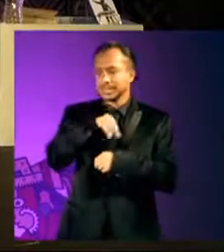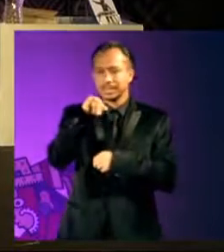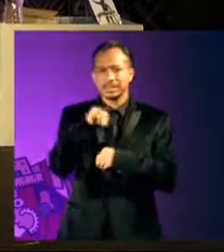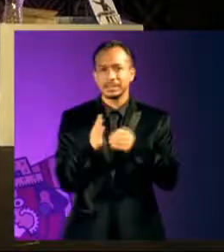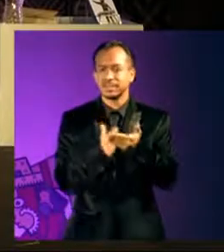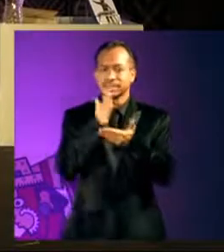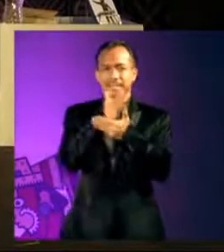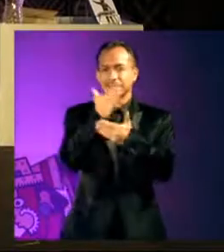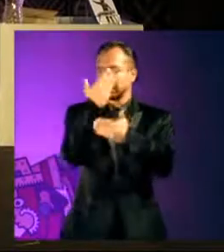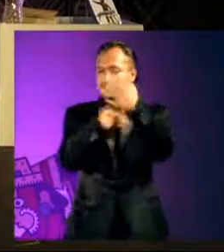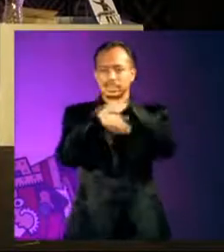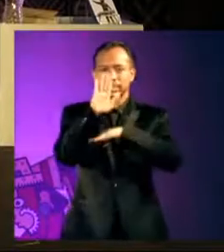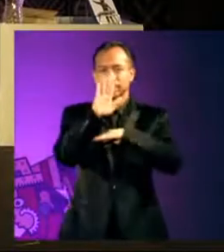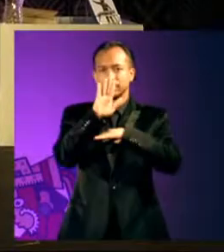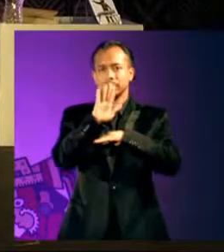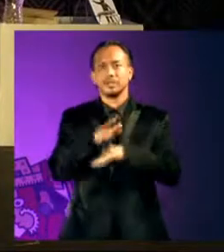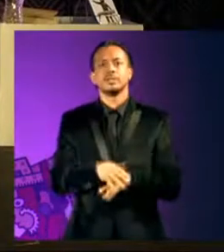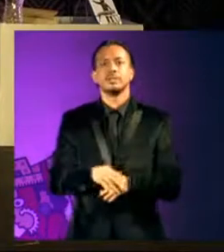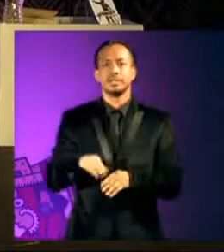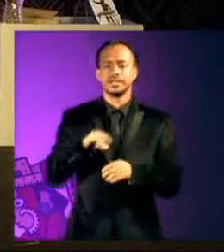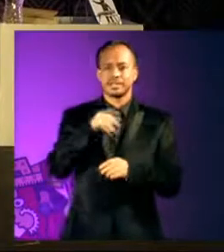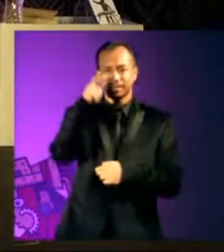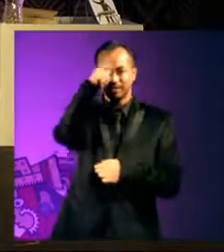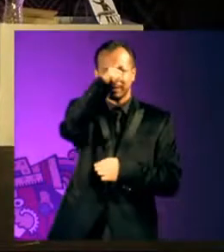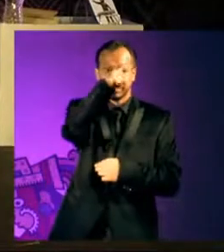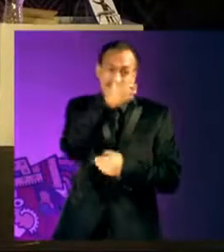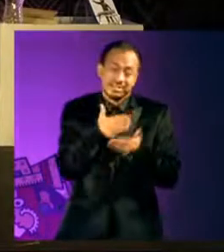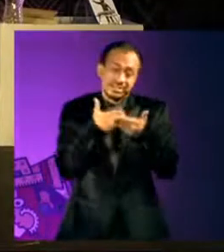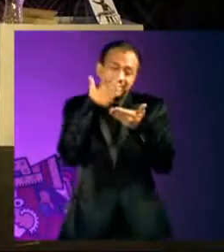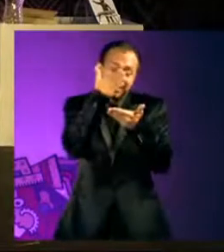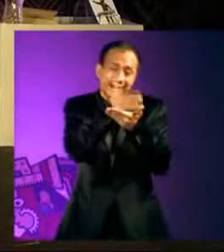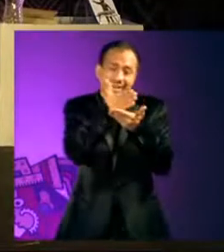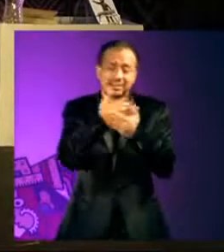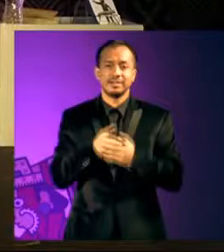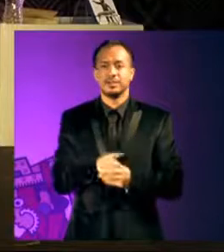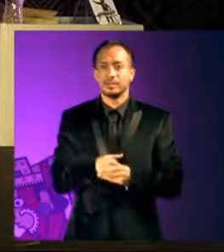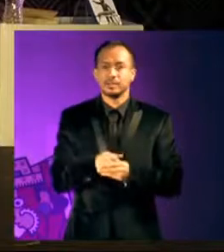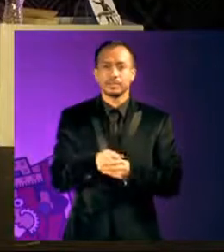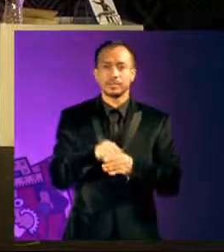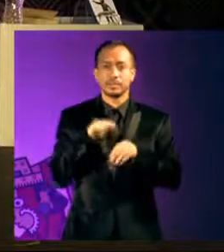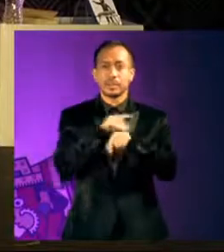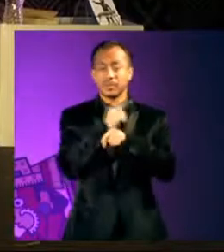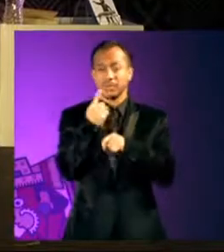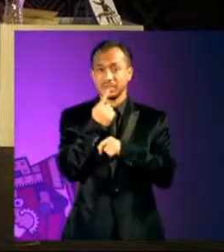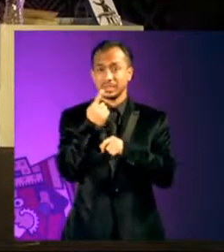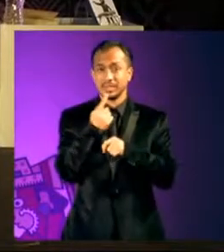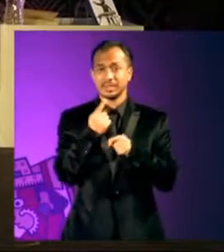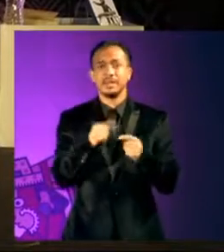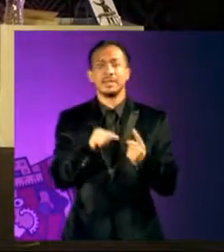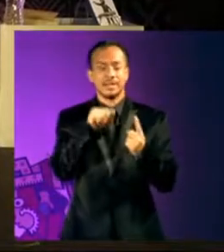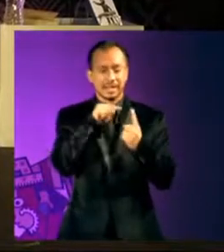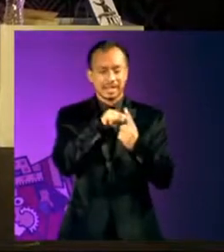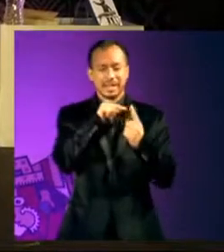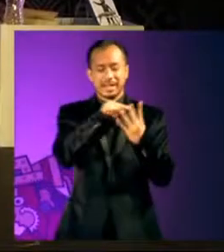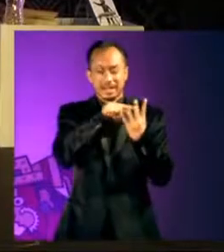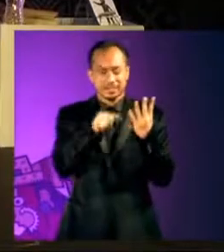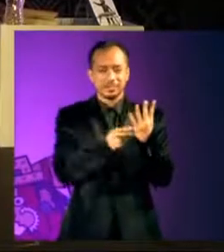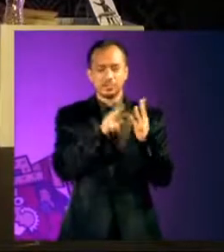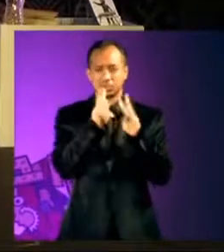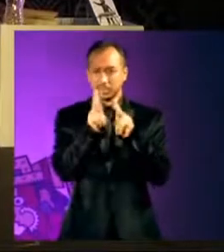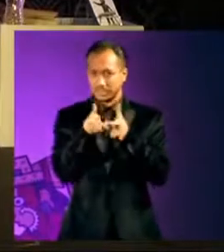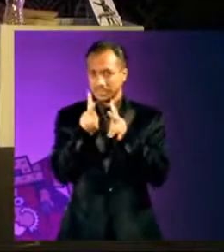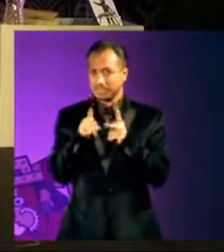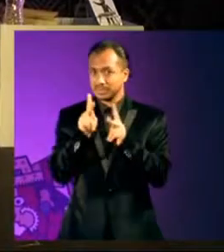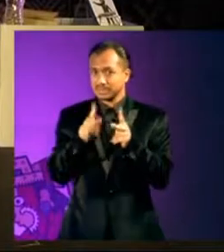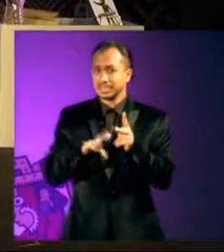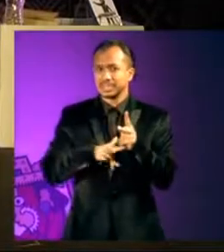evitarla y vivirla mi sensación había sido que nos contaban que estaban tristes que estaban destrozados decepcionados punto